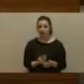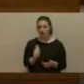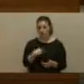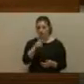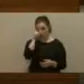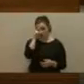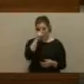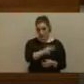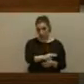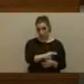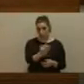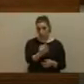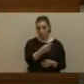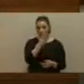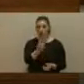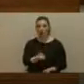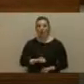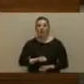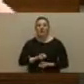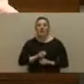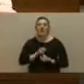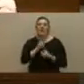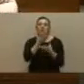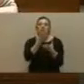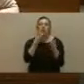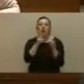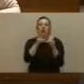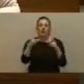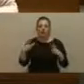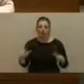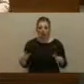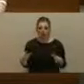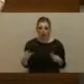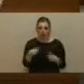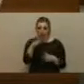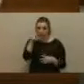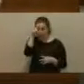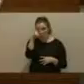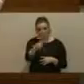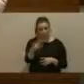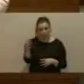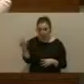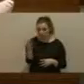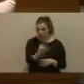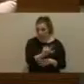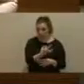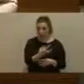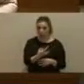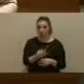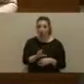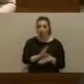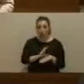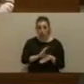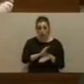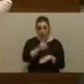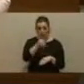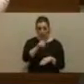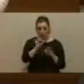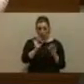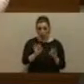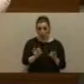que nos merece la libertad de expresión, que nos la merece toda, el consejero en la